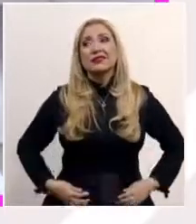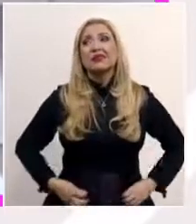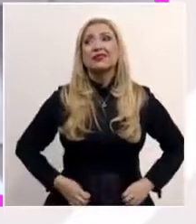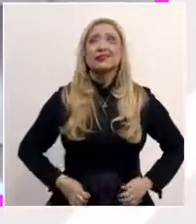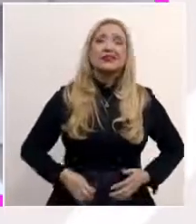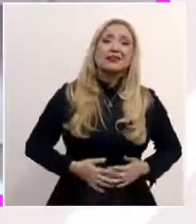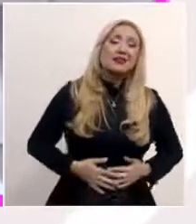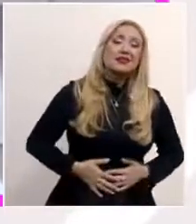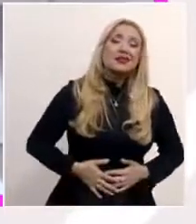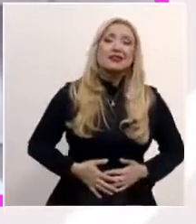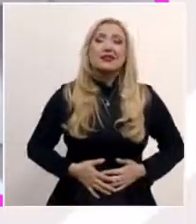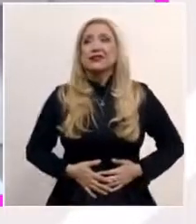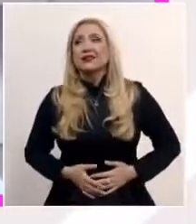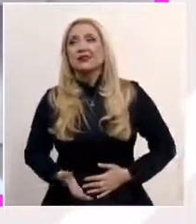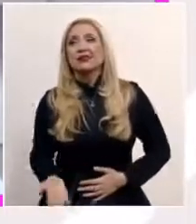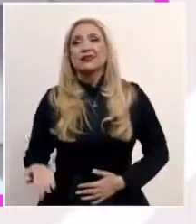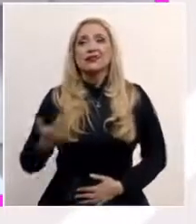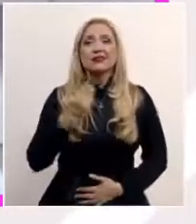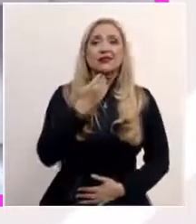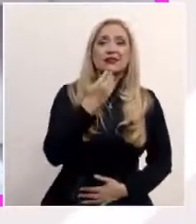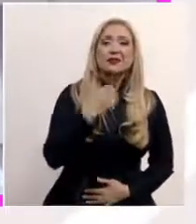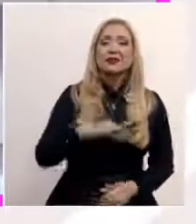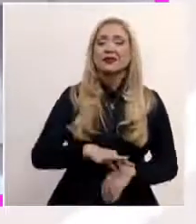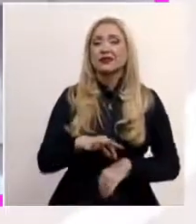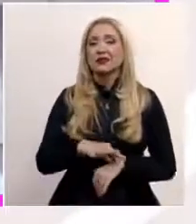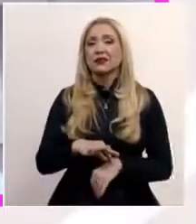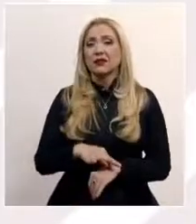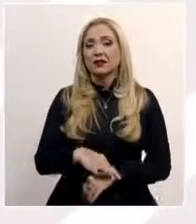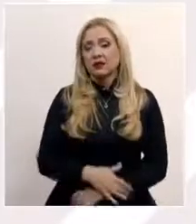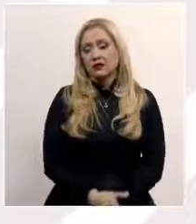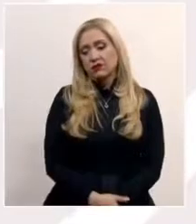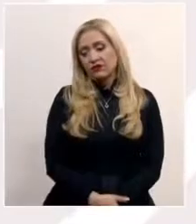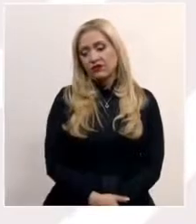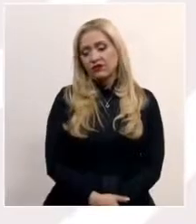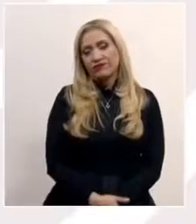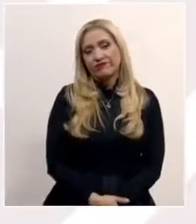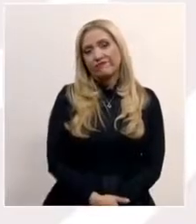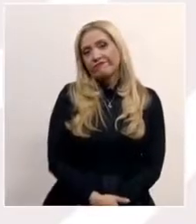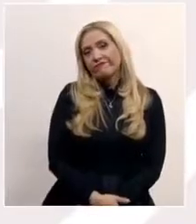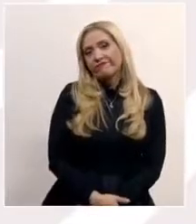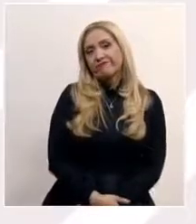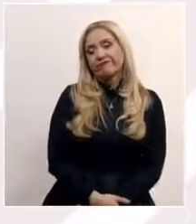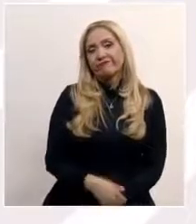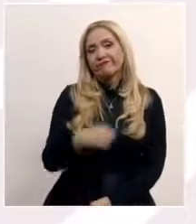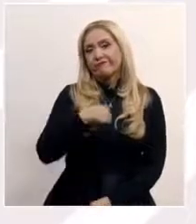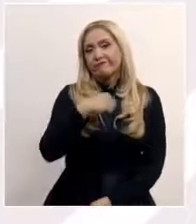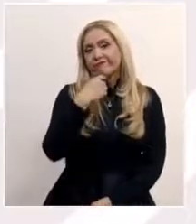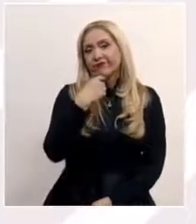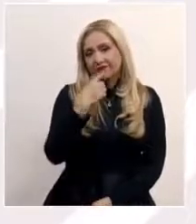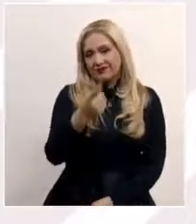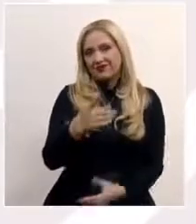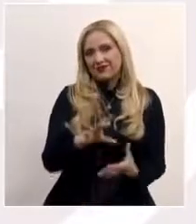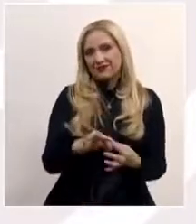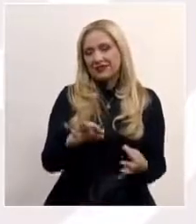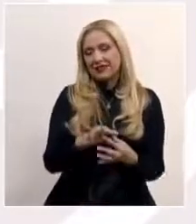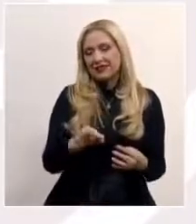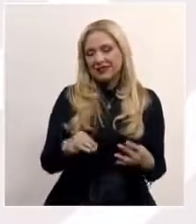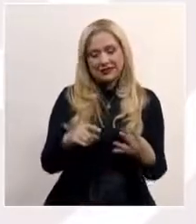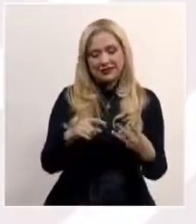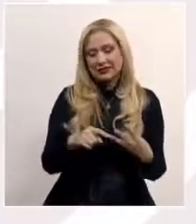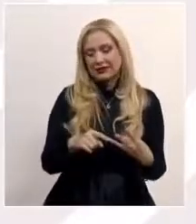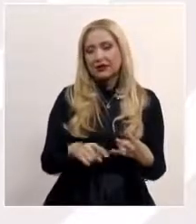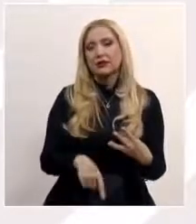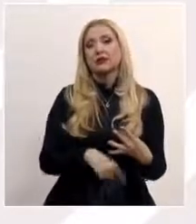tenía prestaciones de seguridad social. Y pues bueno, ya lo último, lo que tú habías mencionado, ¿no? O sea, ya con posterioridad al